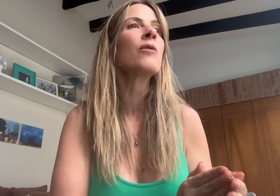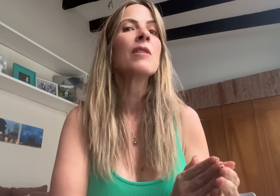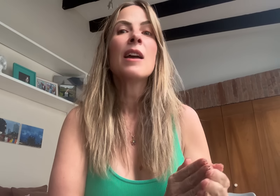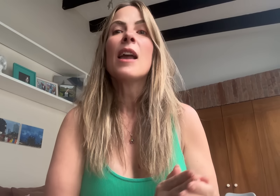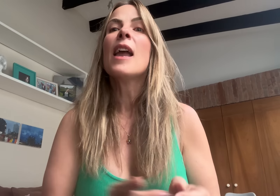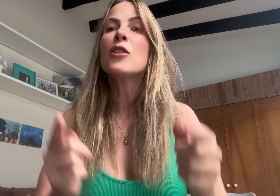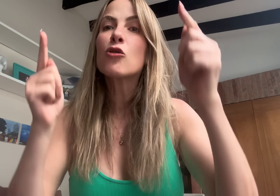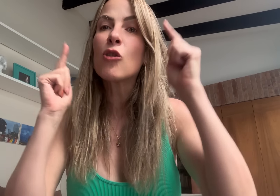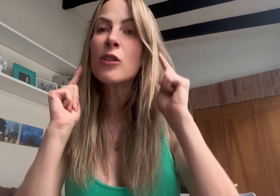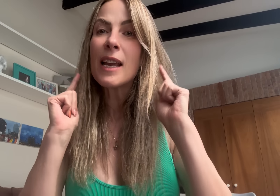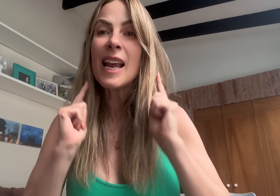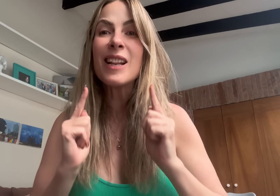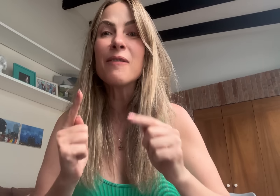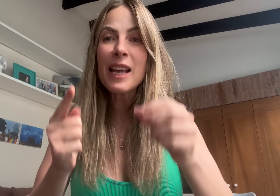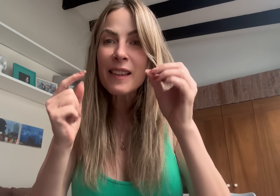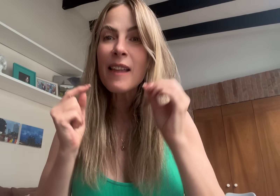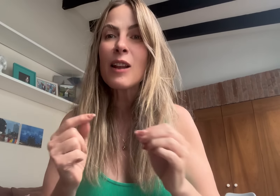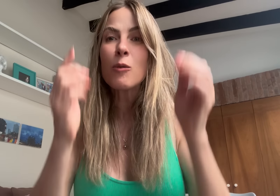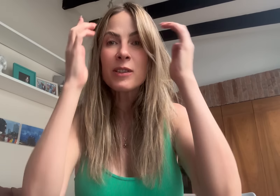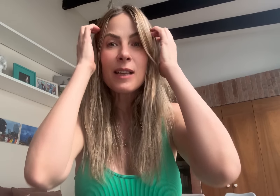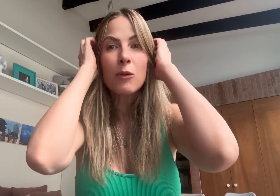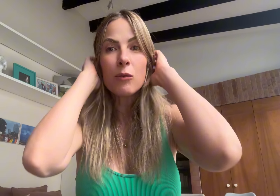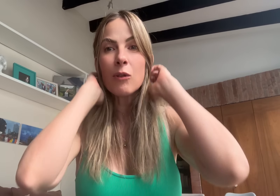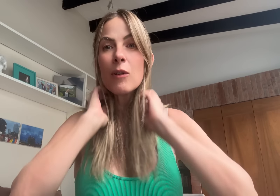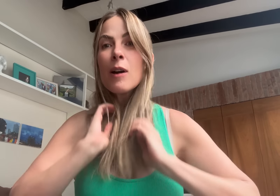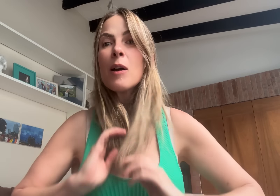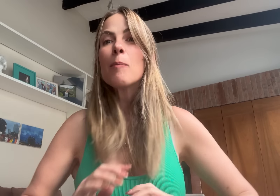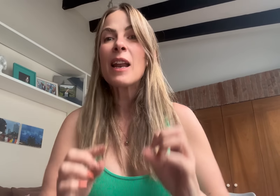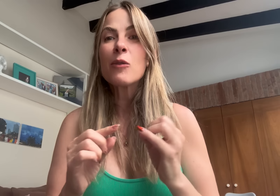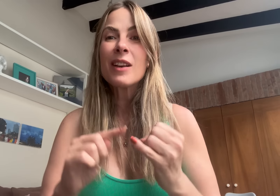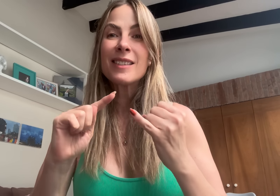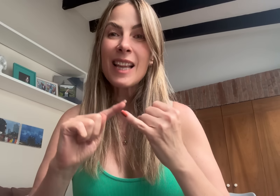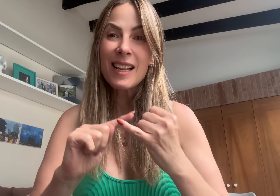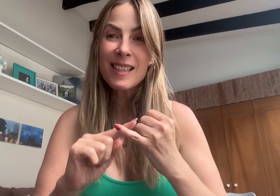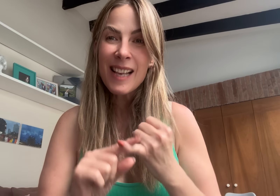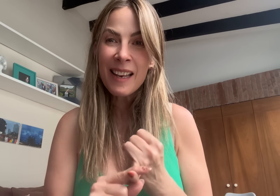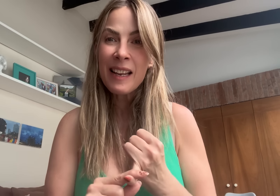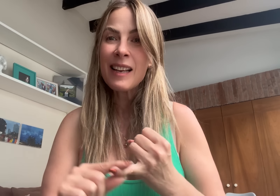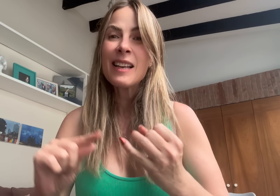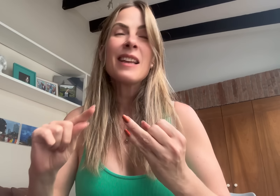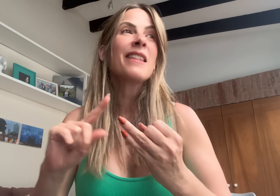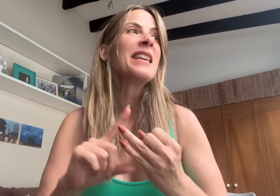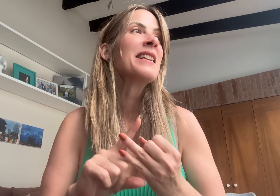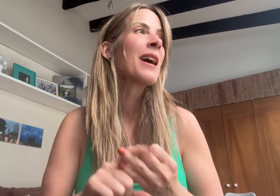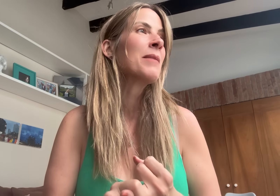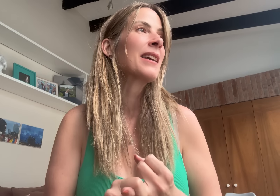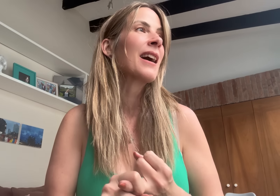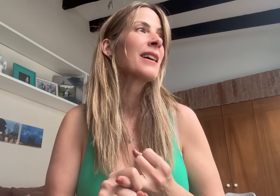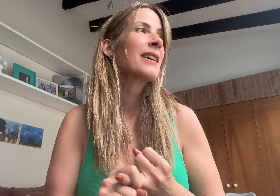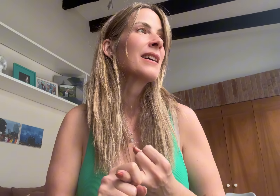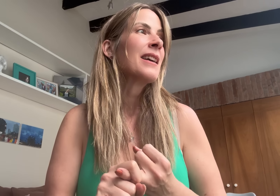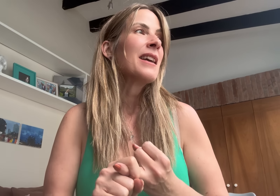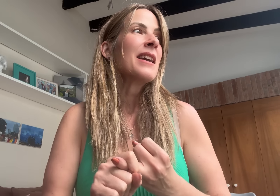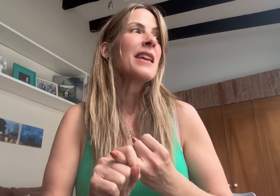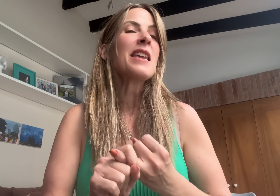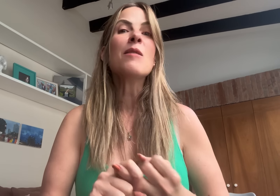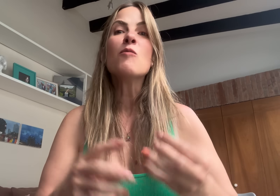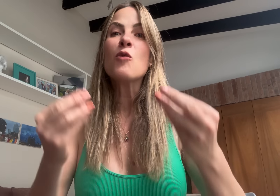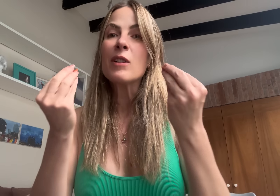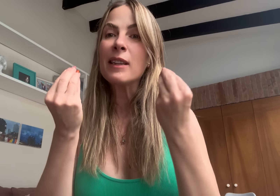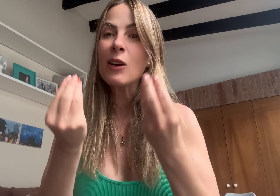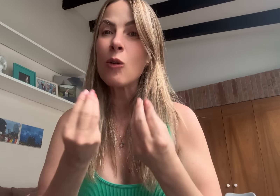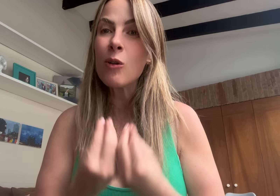lado, ellos son el verdadero obstáculo para nuestra sana, dinámica